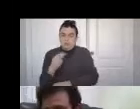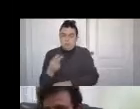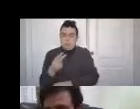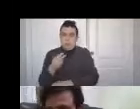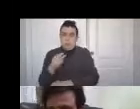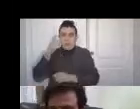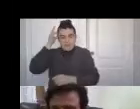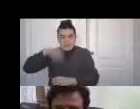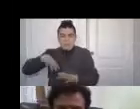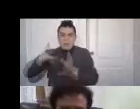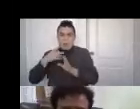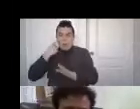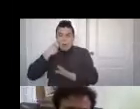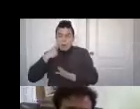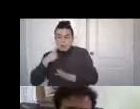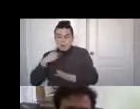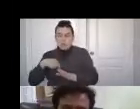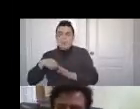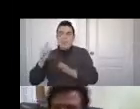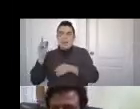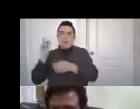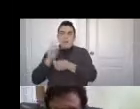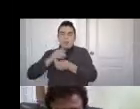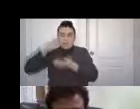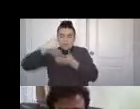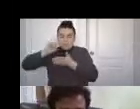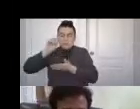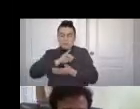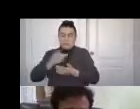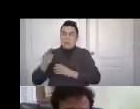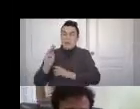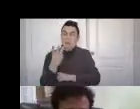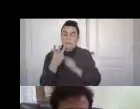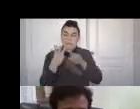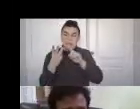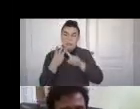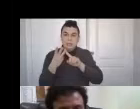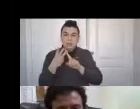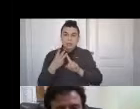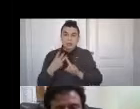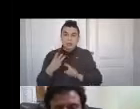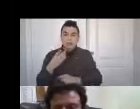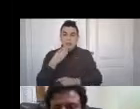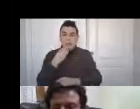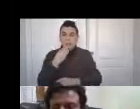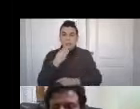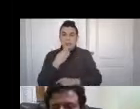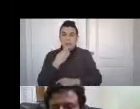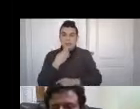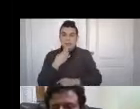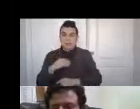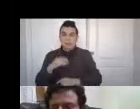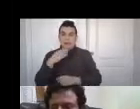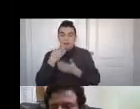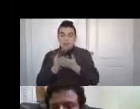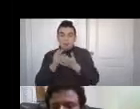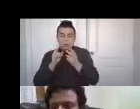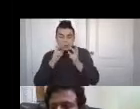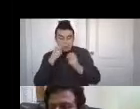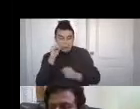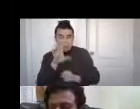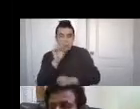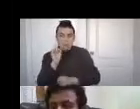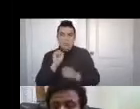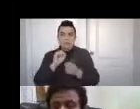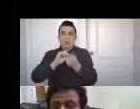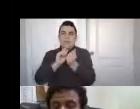está hoy día muy de moda en la tendencia pública, la detección de mutaciones, ¿cierto?, del genoma